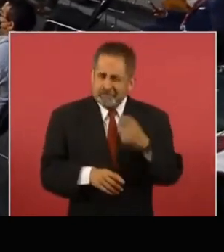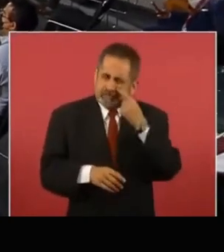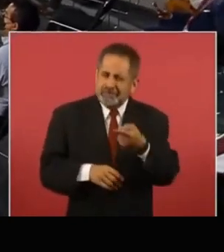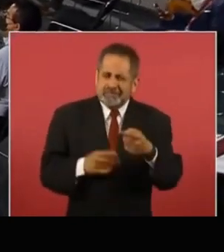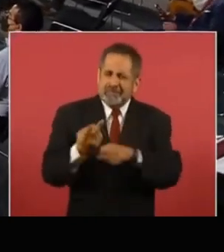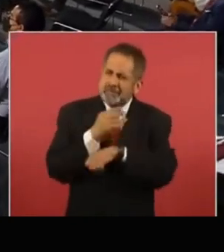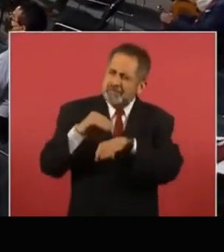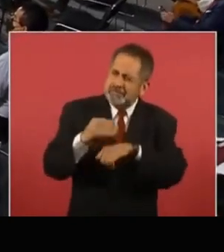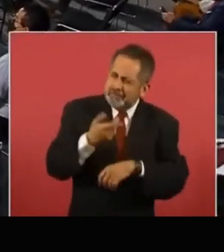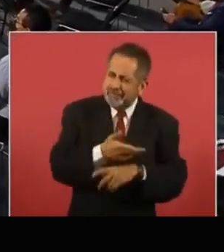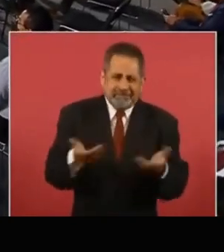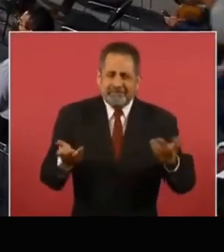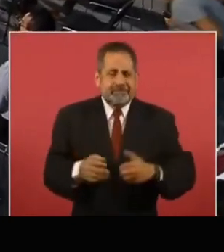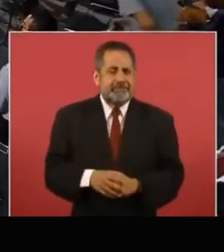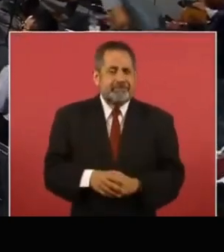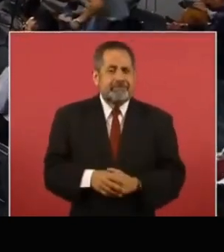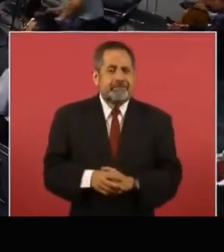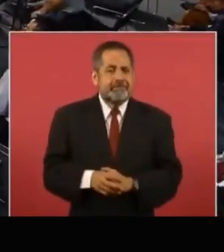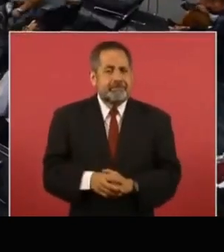en lo que puso ya